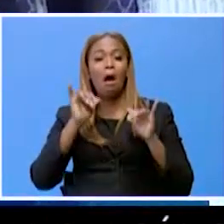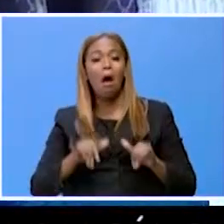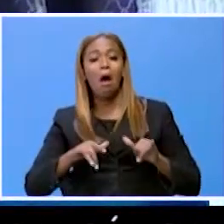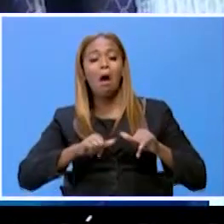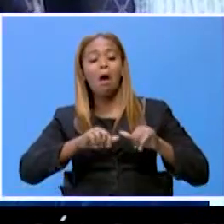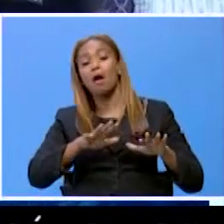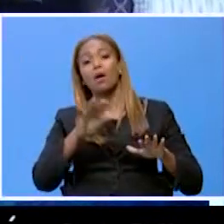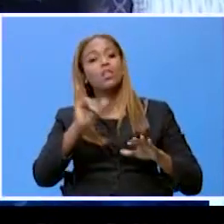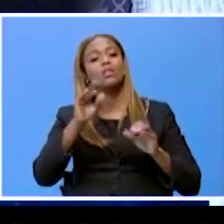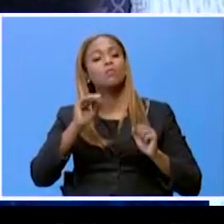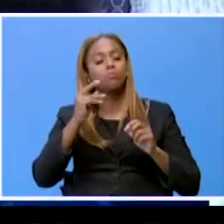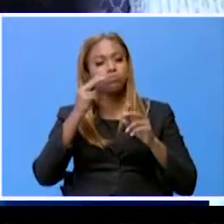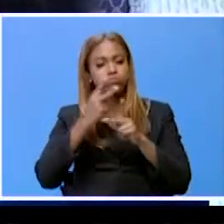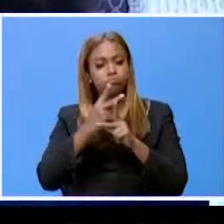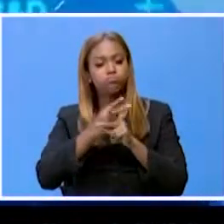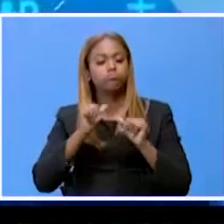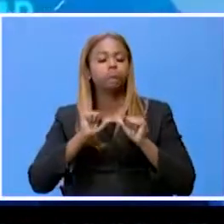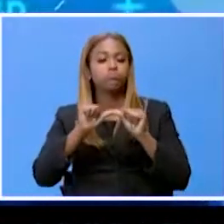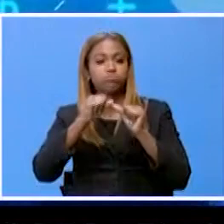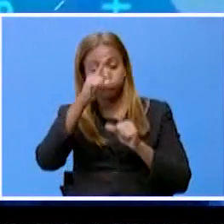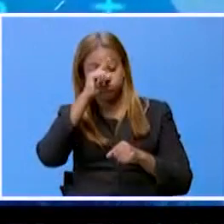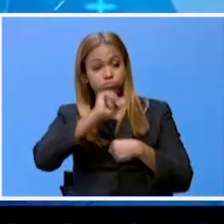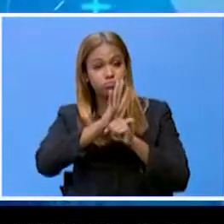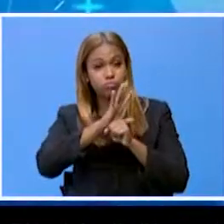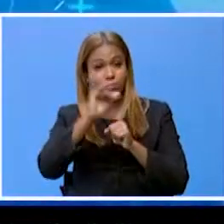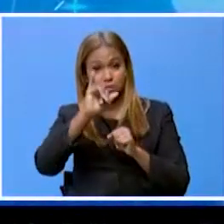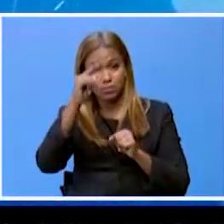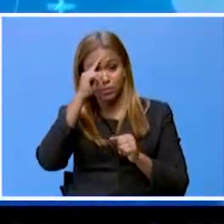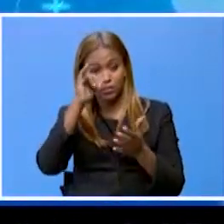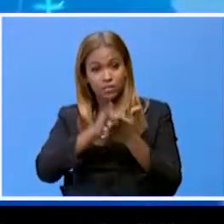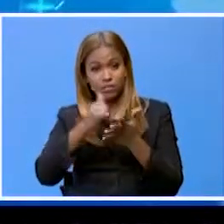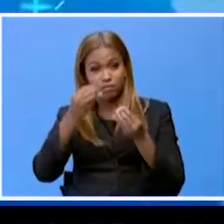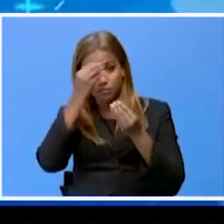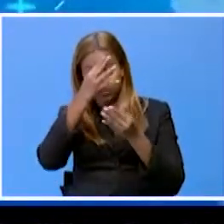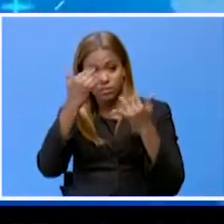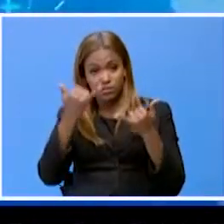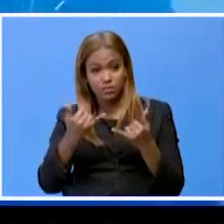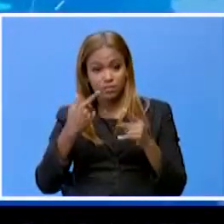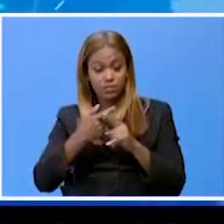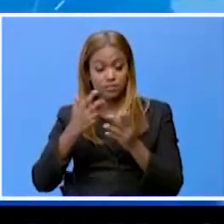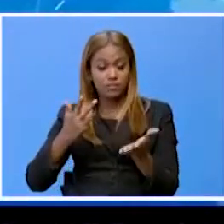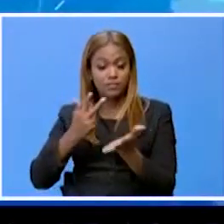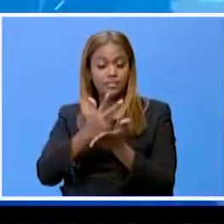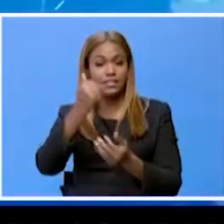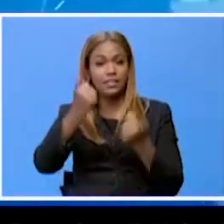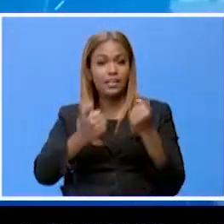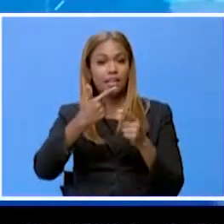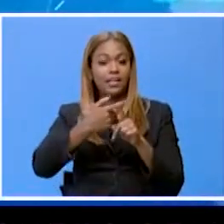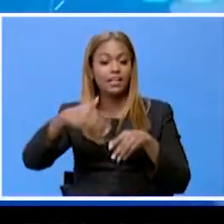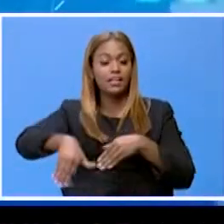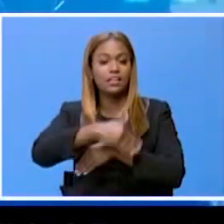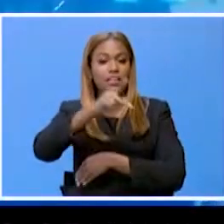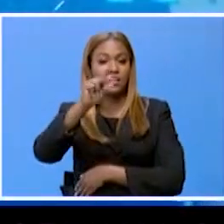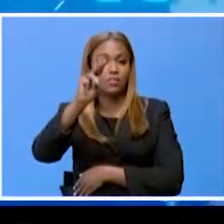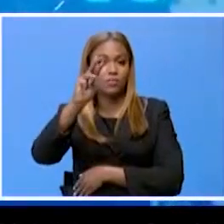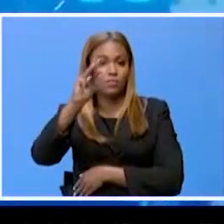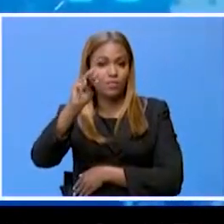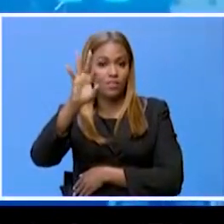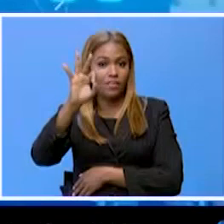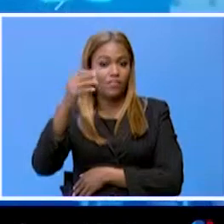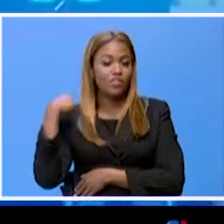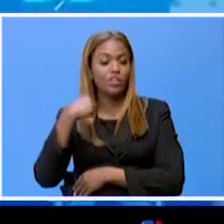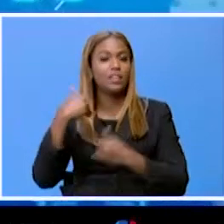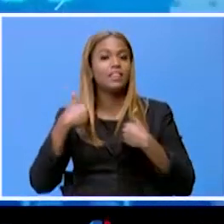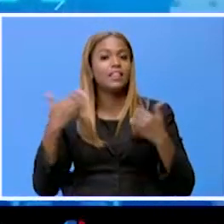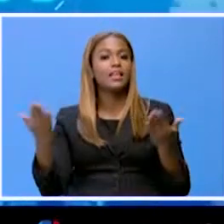ante la prevención del virus COVID-19. Por el momento, los detalles es la parada del kilómetro 9. Fíjense, aquí estamos